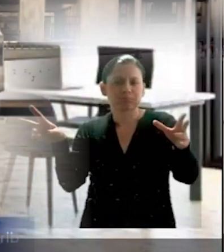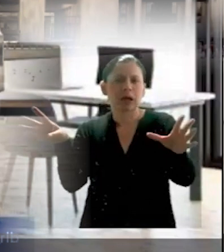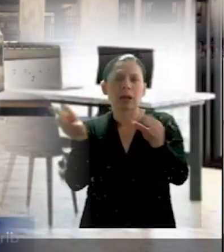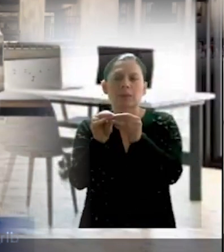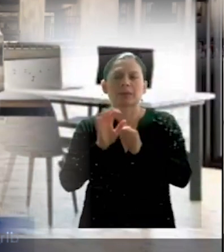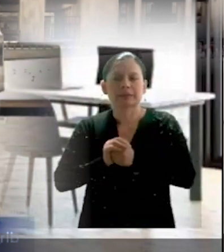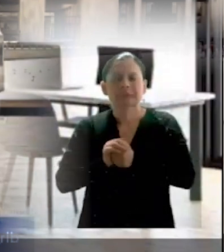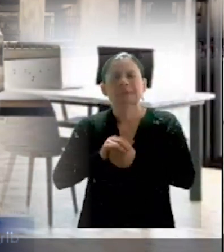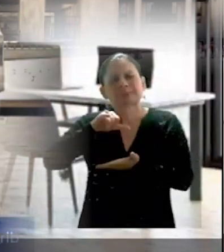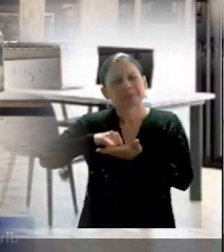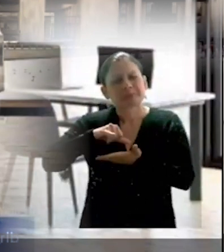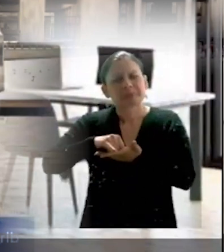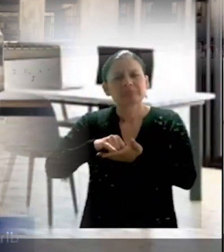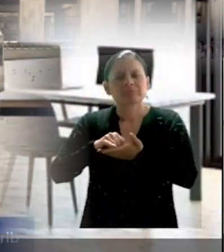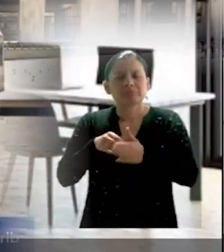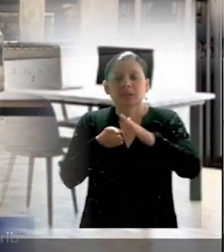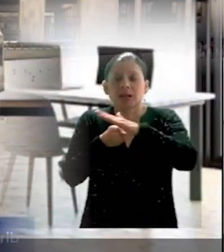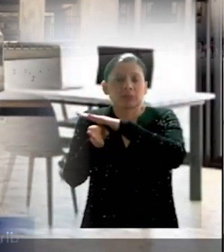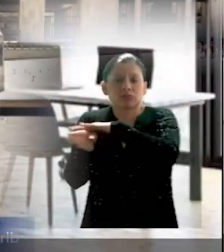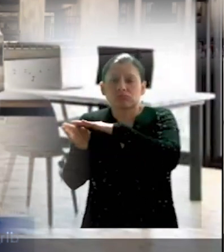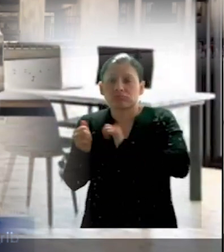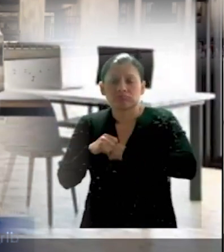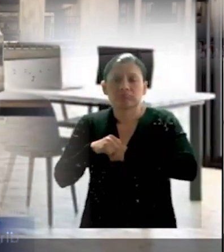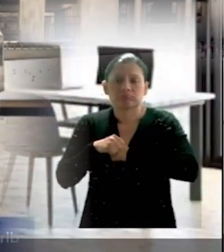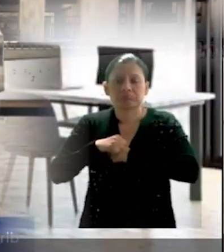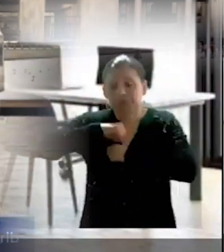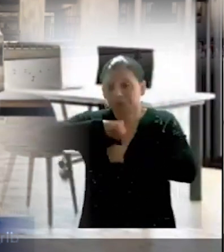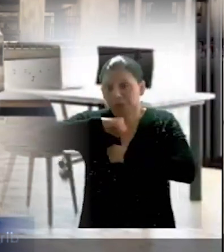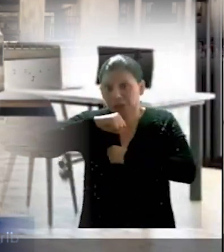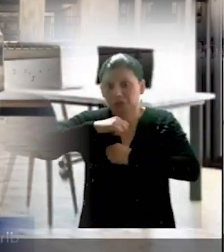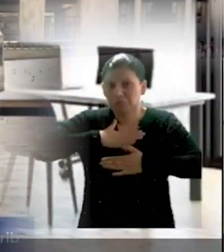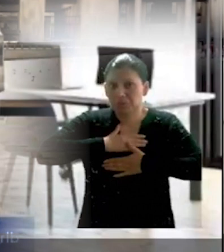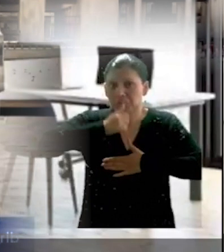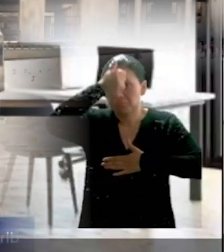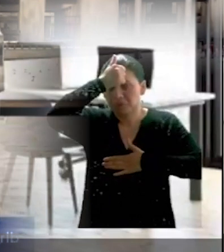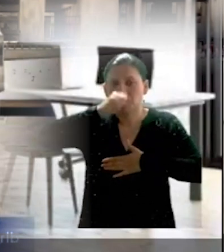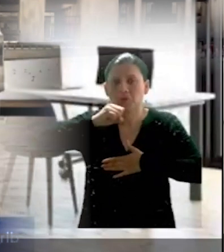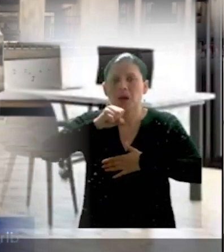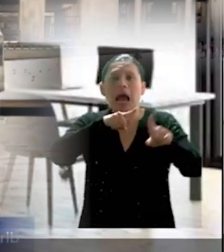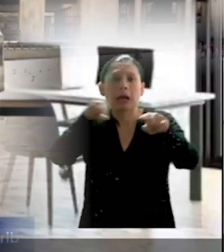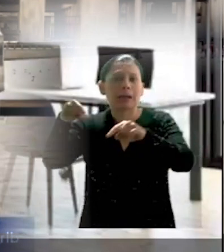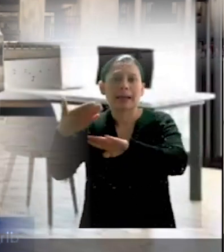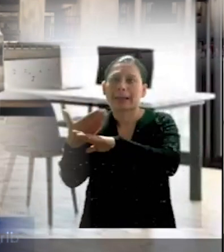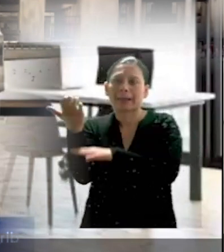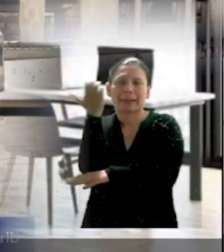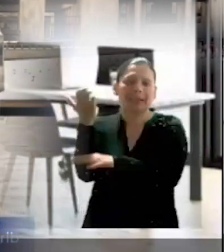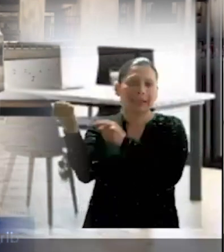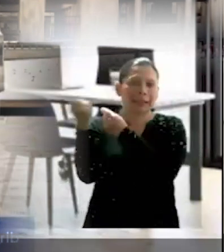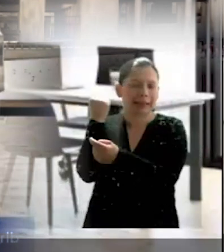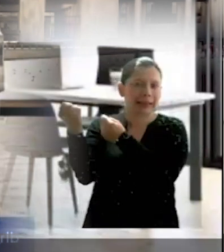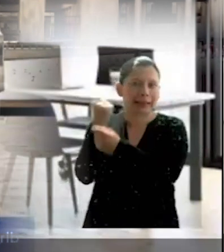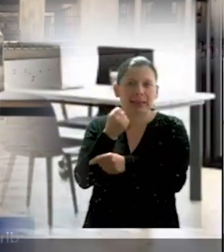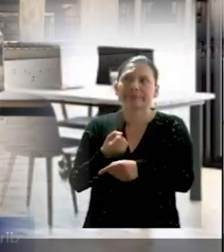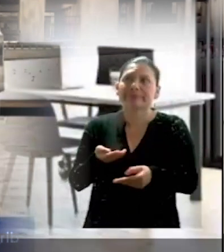solamente el acceso a una garantía de derechos fundamentales de algunas personas que no lograron interponer una acción de tutela previamente,